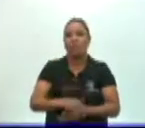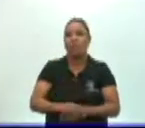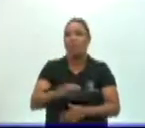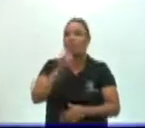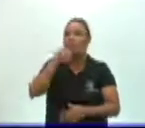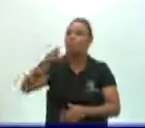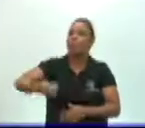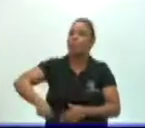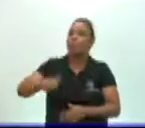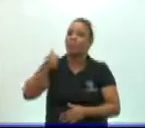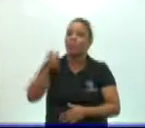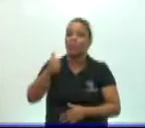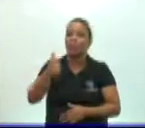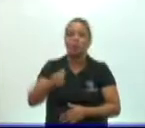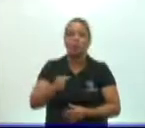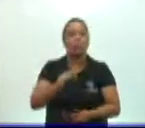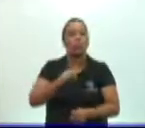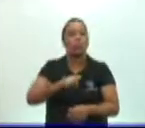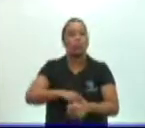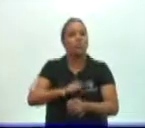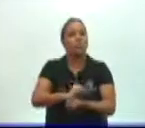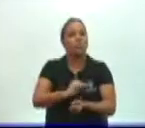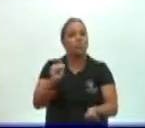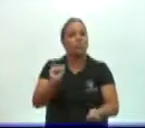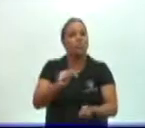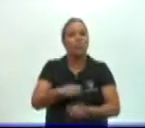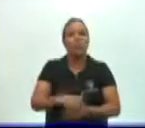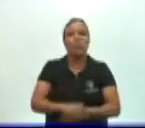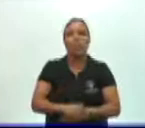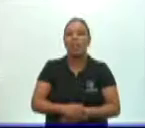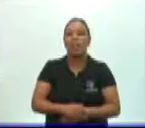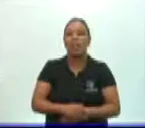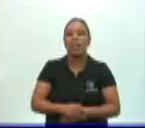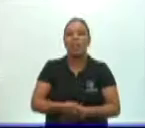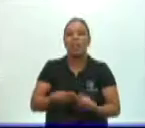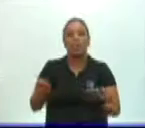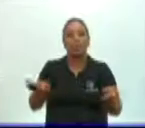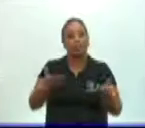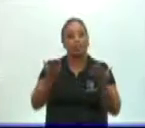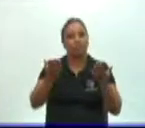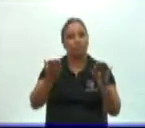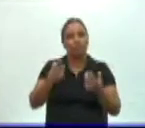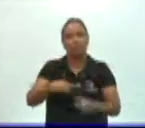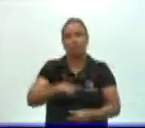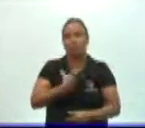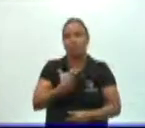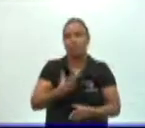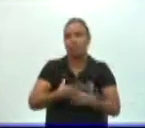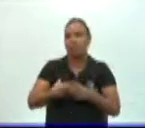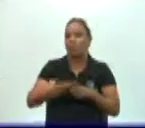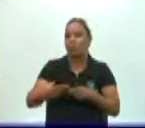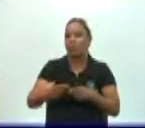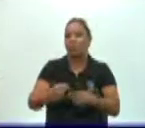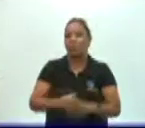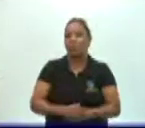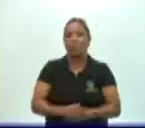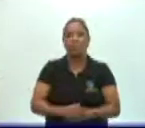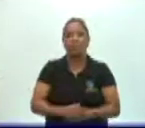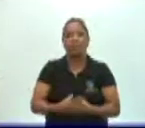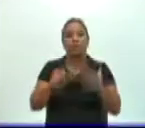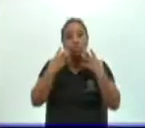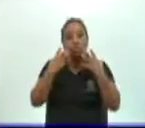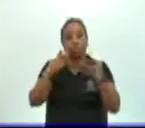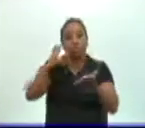aprovechar mejor su tiempo libre y a engrandecer, enriquecer su cultura histórica. Por eso es muy importante la